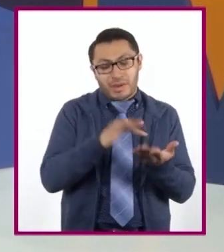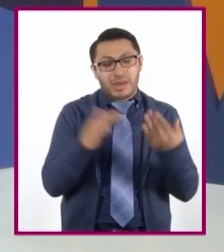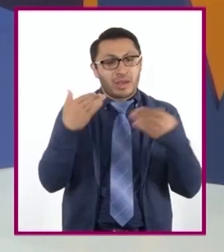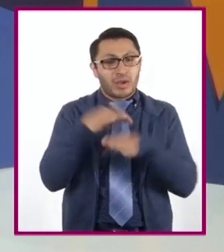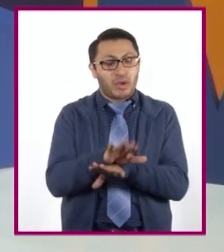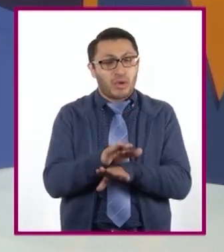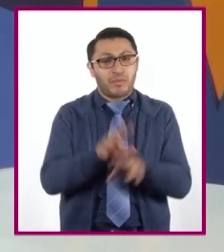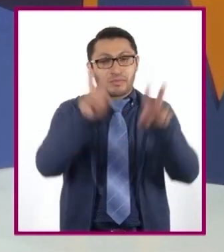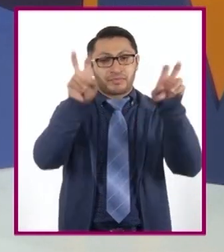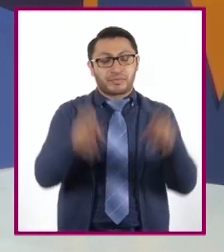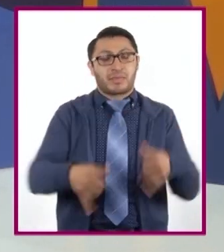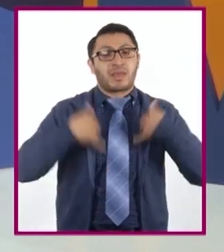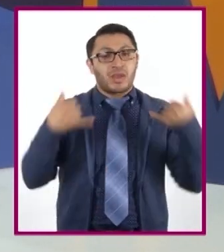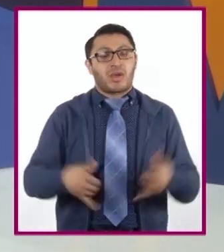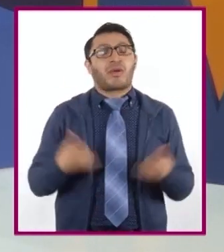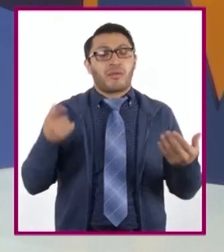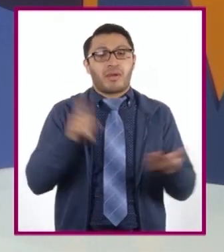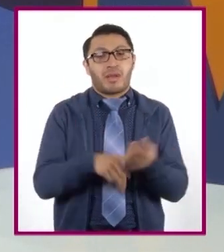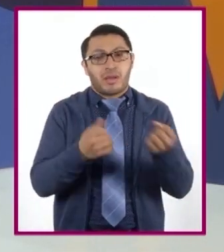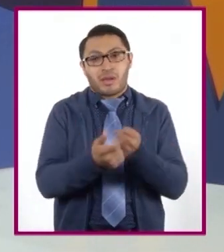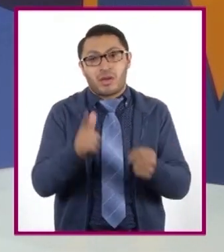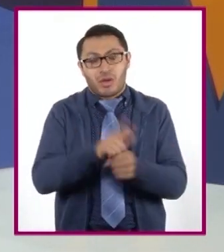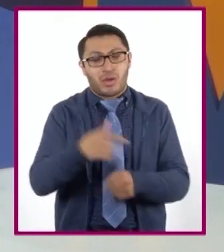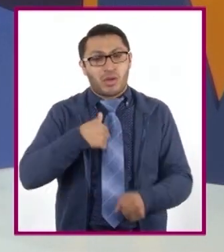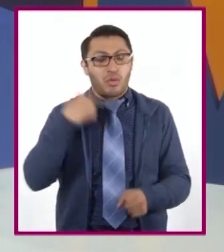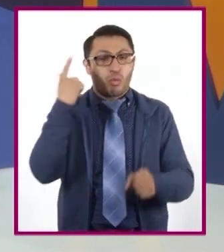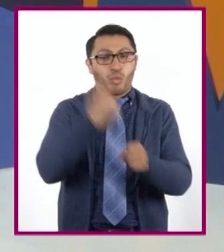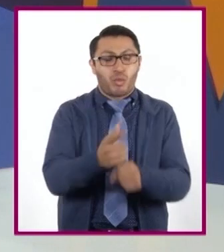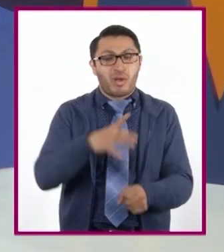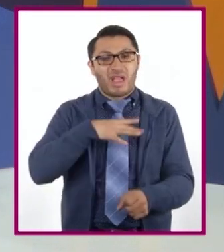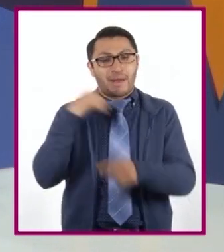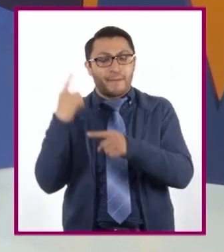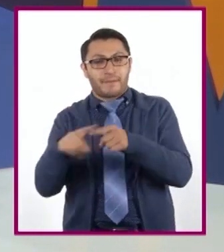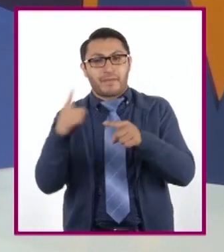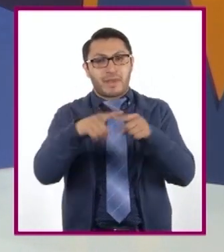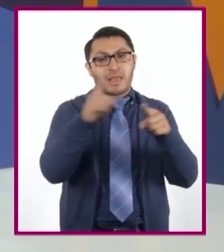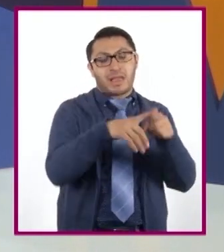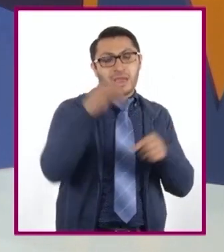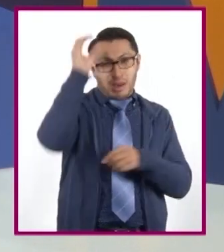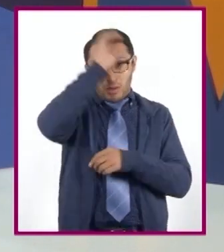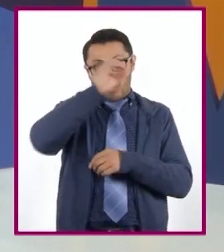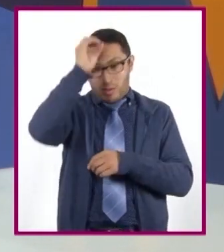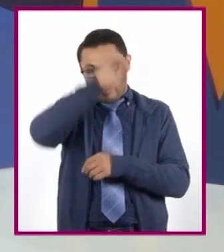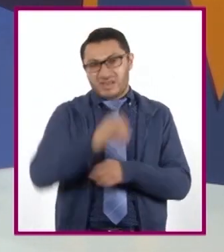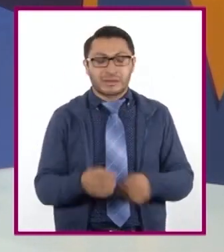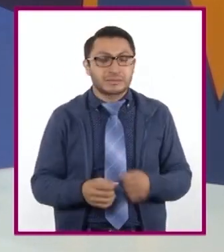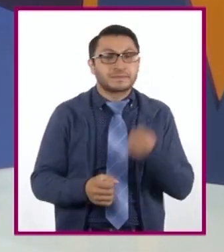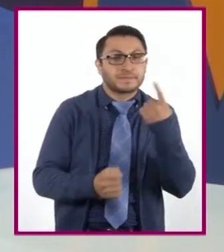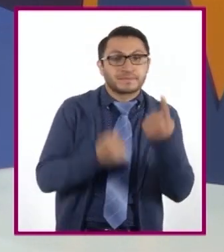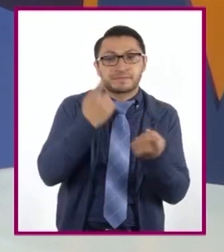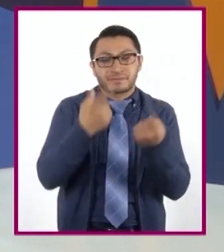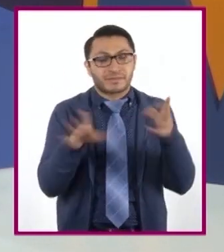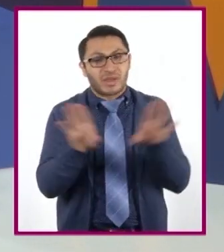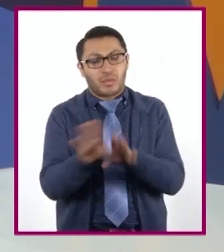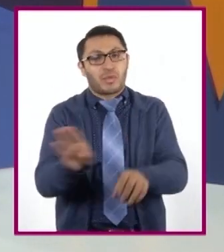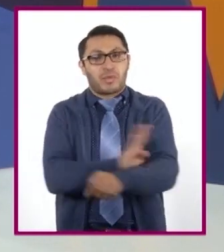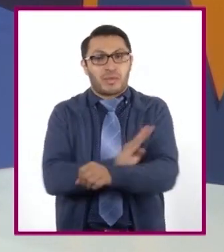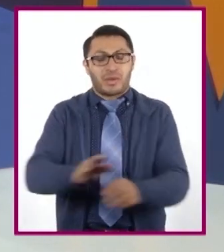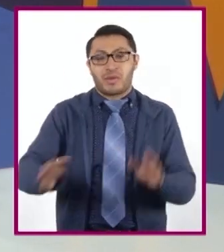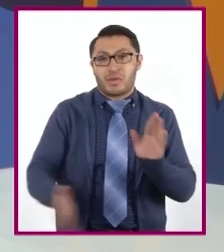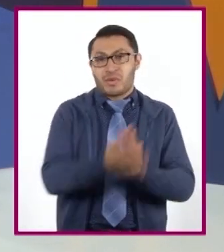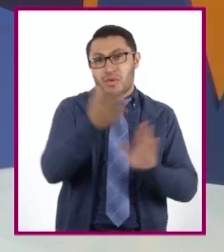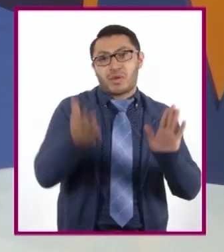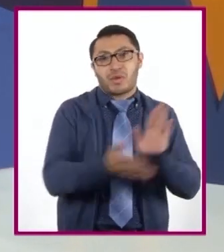los jóvenes en la sociedad y encontré que mencionaba diversos puntos de vista. Había opiniones a favor de la